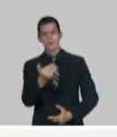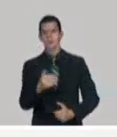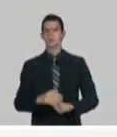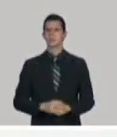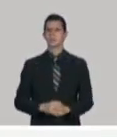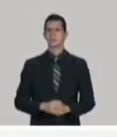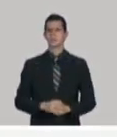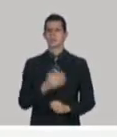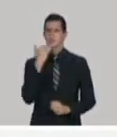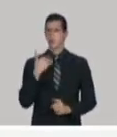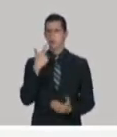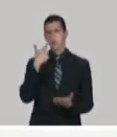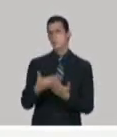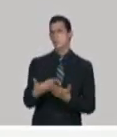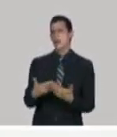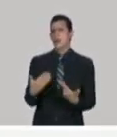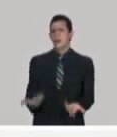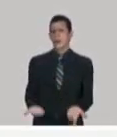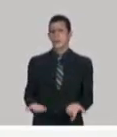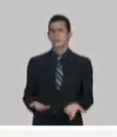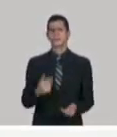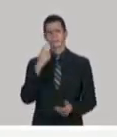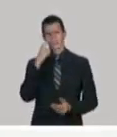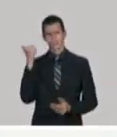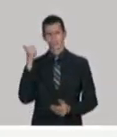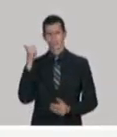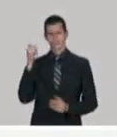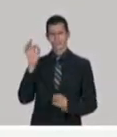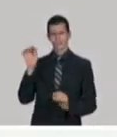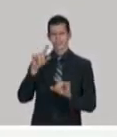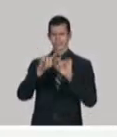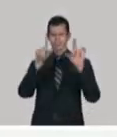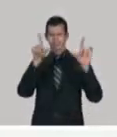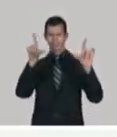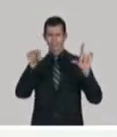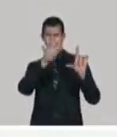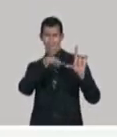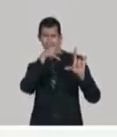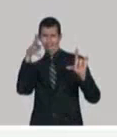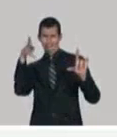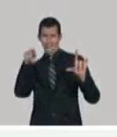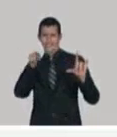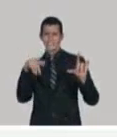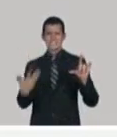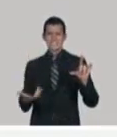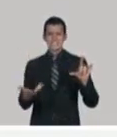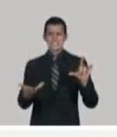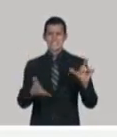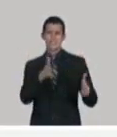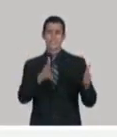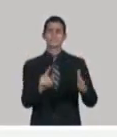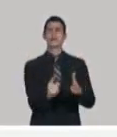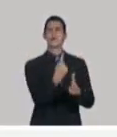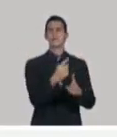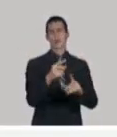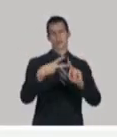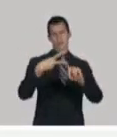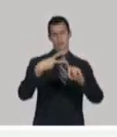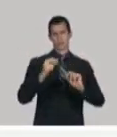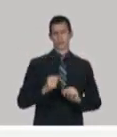la evaluación de la seguridad los ensayos clínicos fase 12 que son los que están terminados ya el fase 3 todavía está en curso